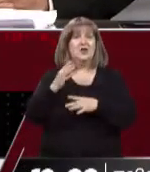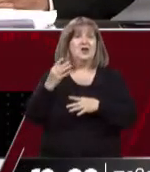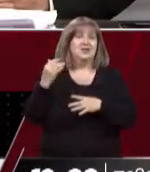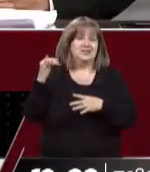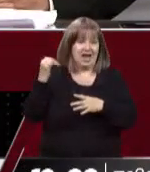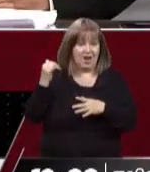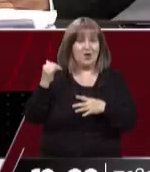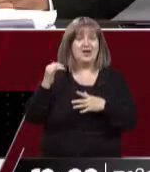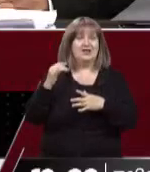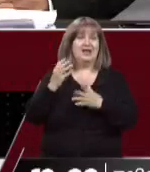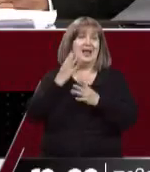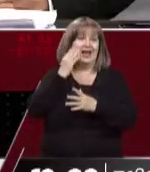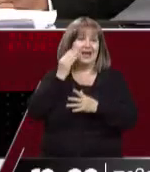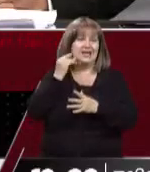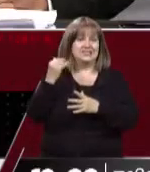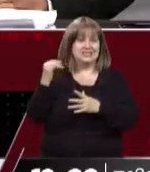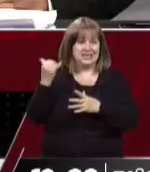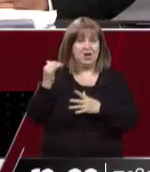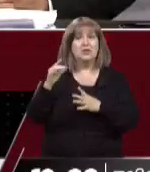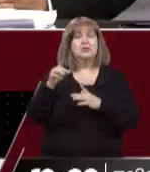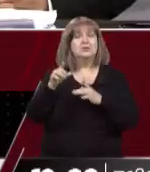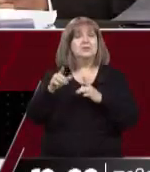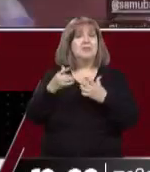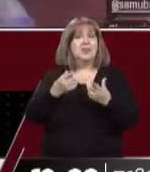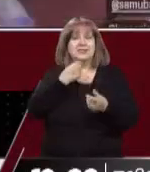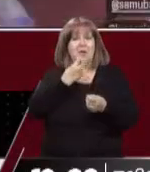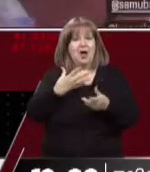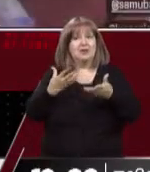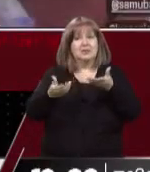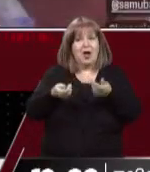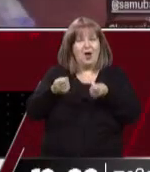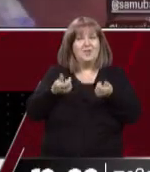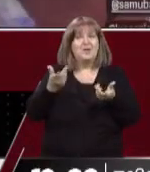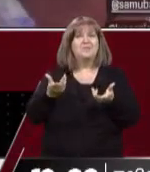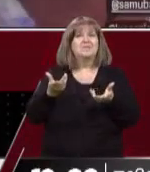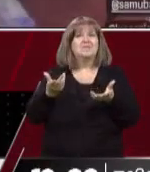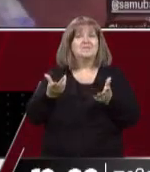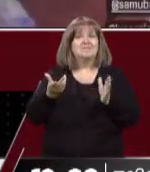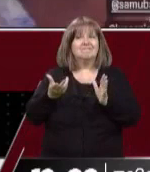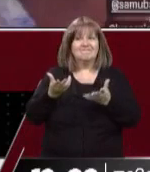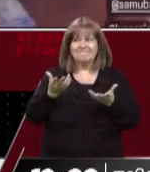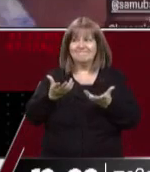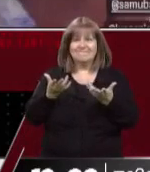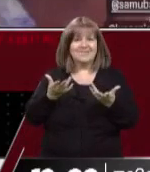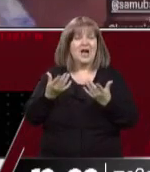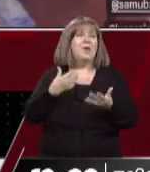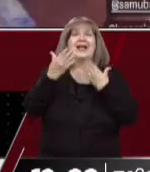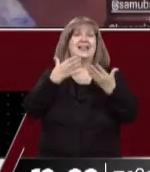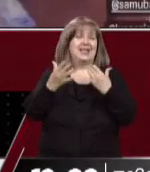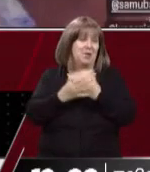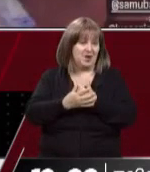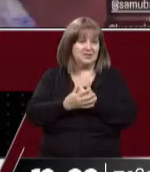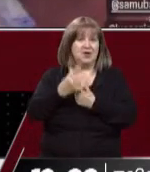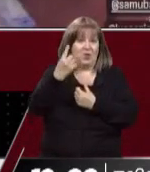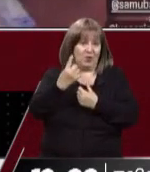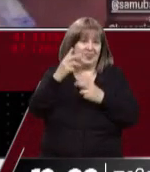mi compañero, y le salió a tocar una de Oasis. Ajá. Tocábamos la canción, qué sé yo. Bueno, cantemos todos